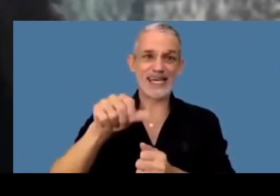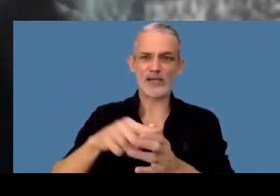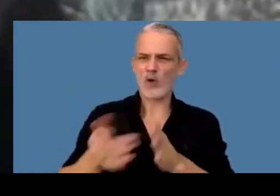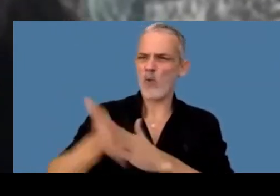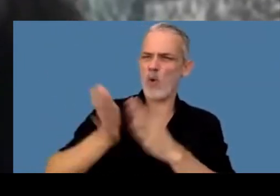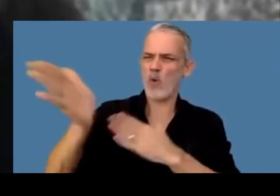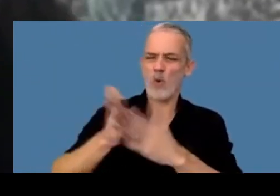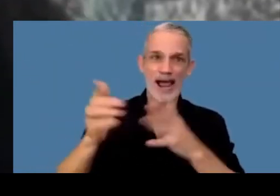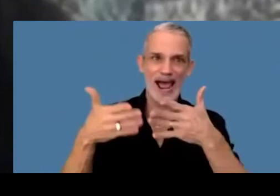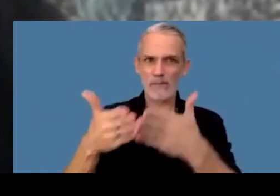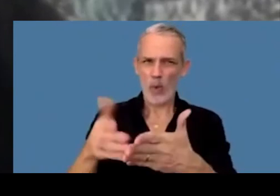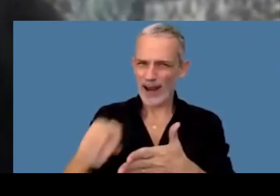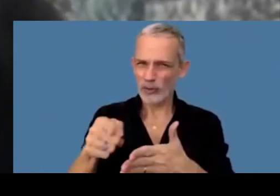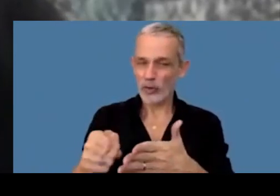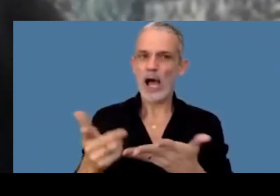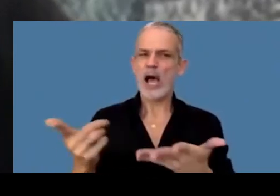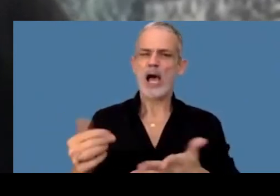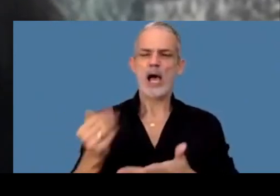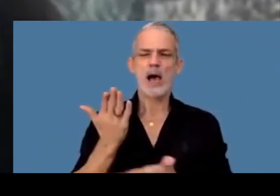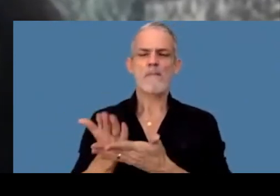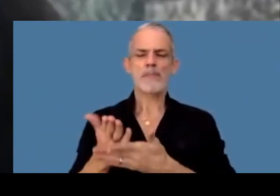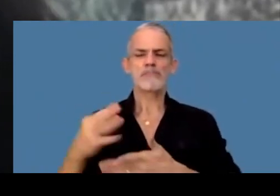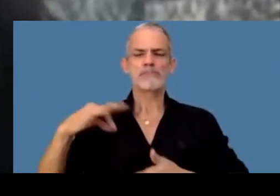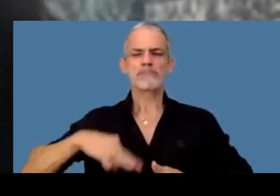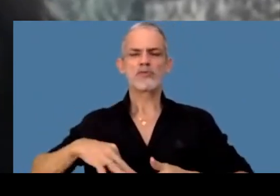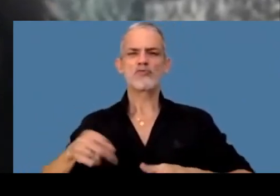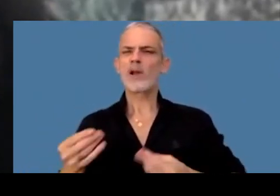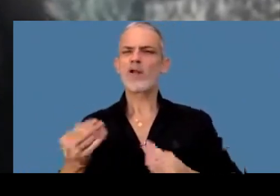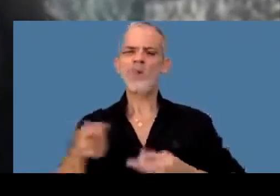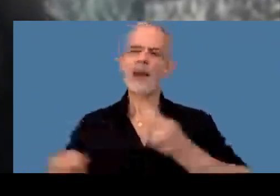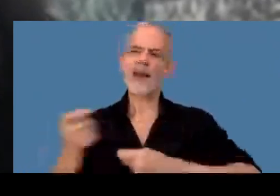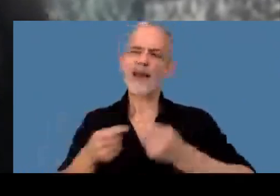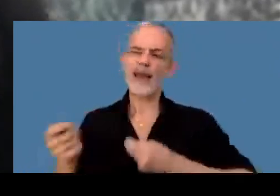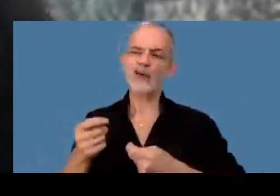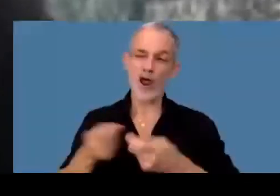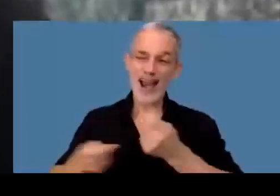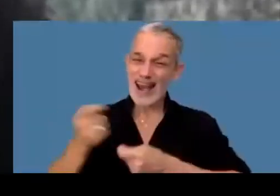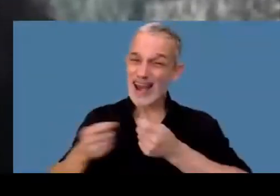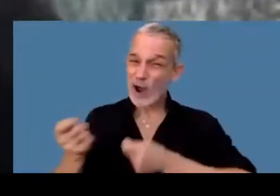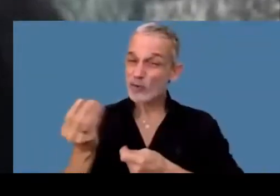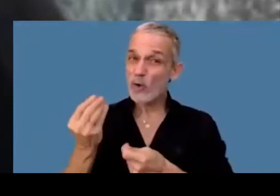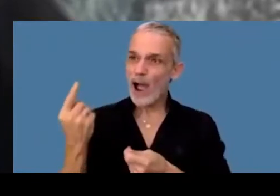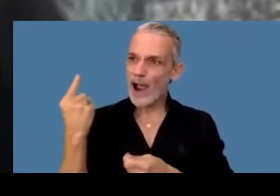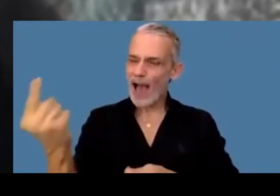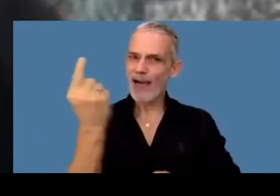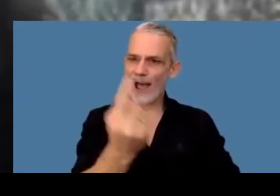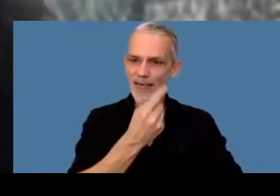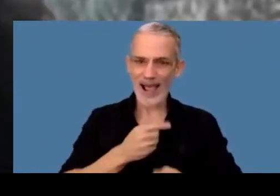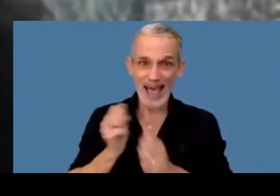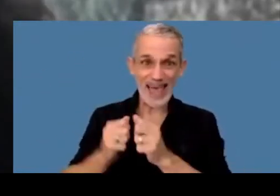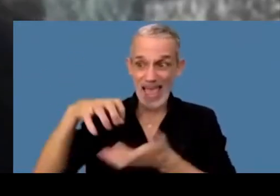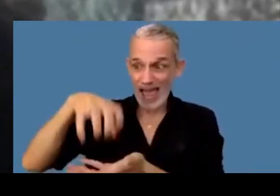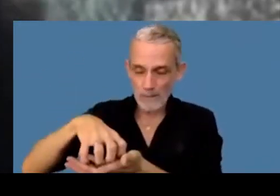hicieron? Plantearon una paritaria de manera que, en vez de negociar cada uno con cada empresa, lo que se sentaron